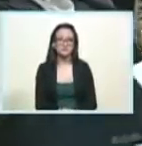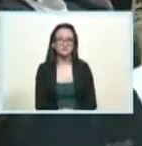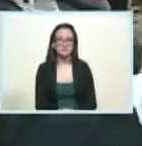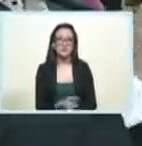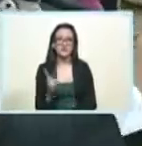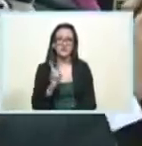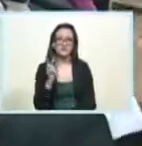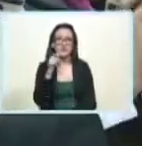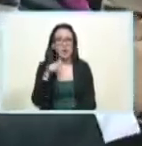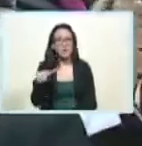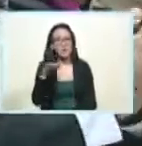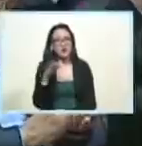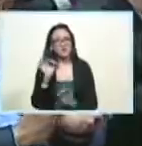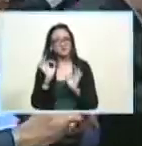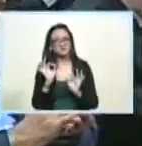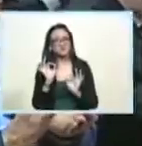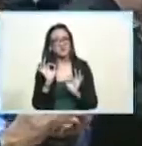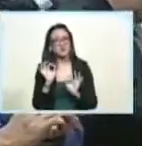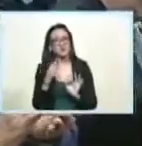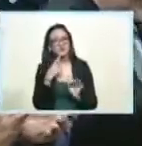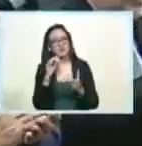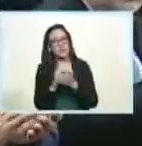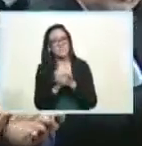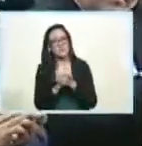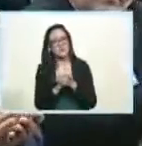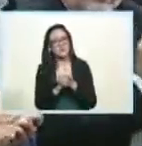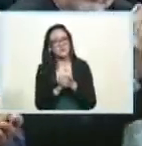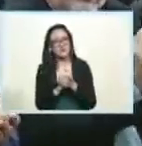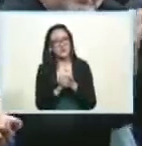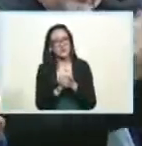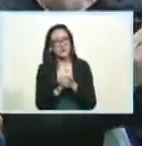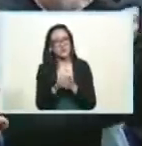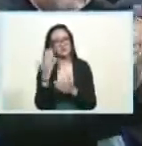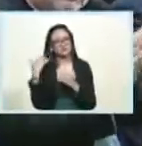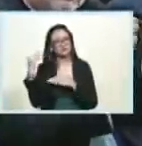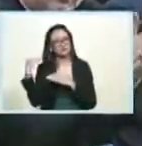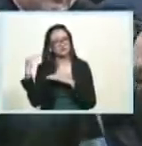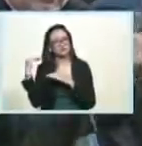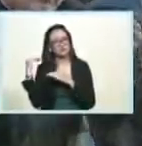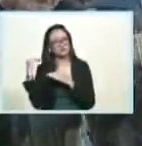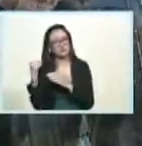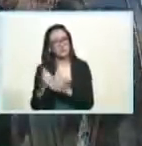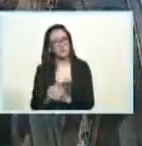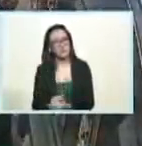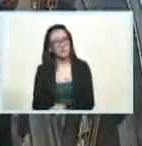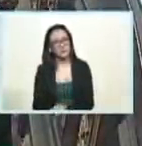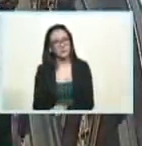En Venezuela el pueblo es la vanguardia, como dice un amigo mío, desde hace tiempo.